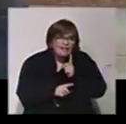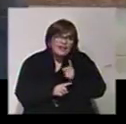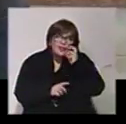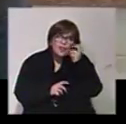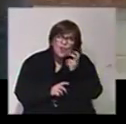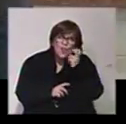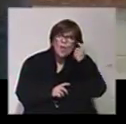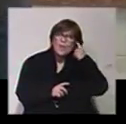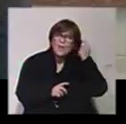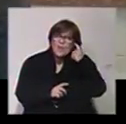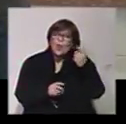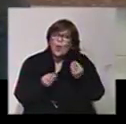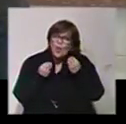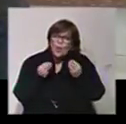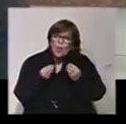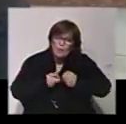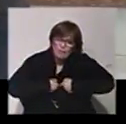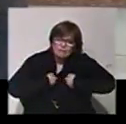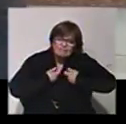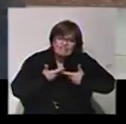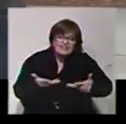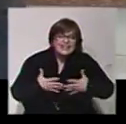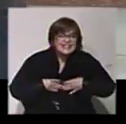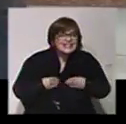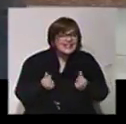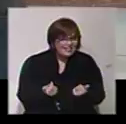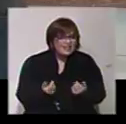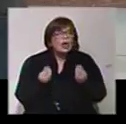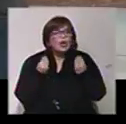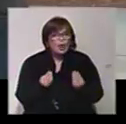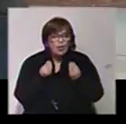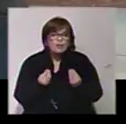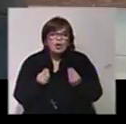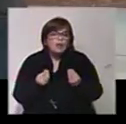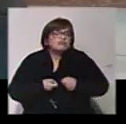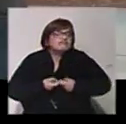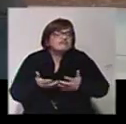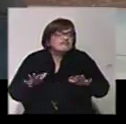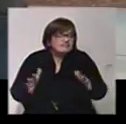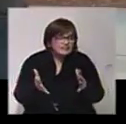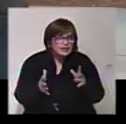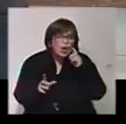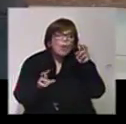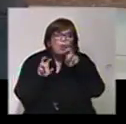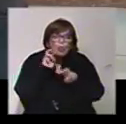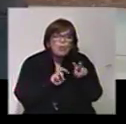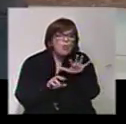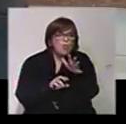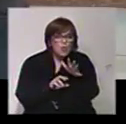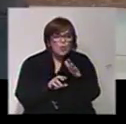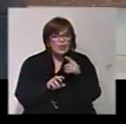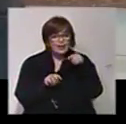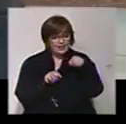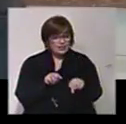momento, poder transmitir cómo estás, cómo te estás sintiendo, qué querés transmitir, qué estás buscando. Y